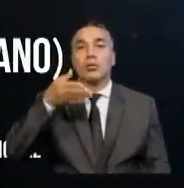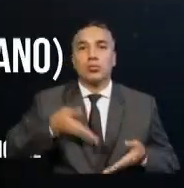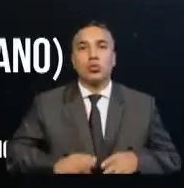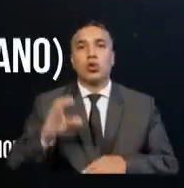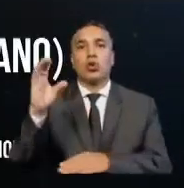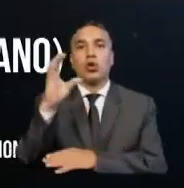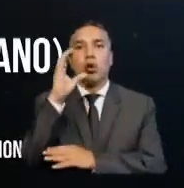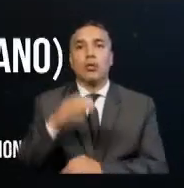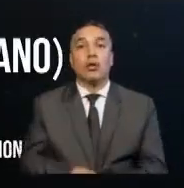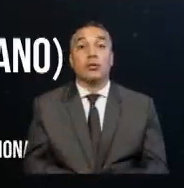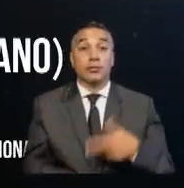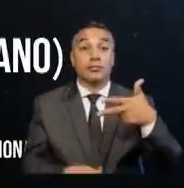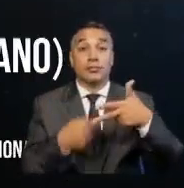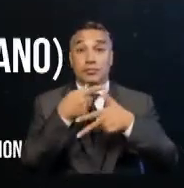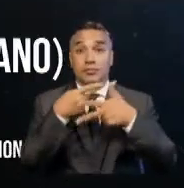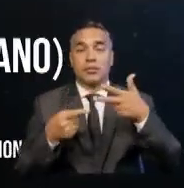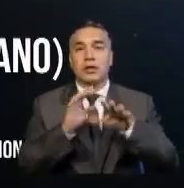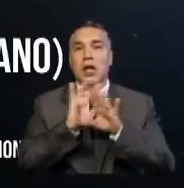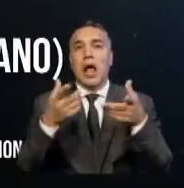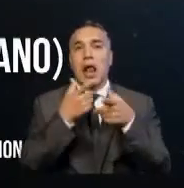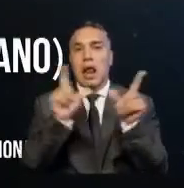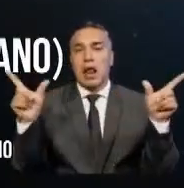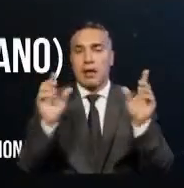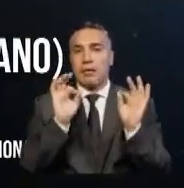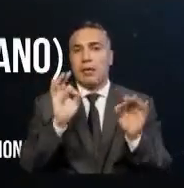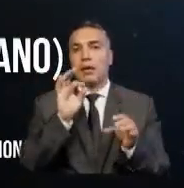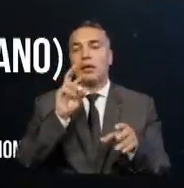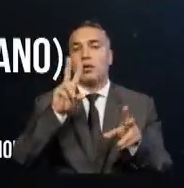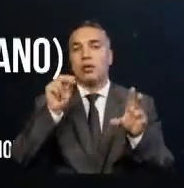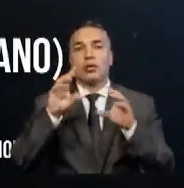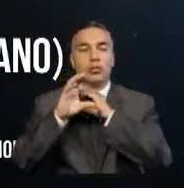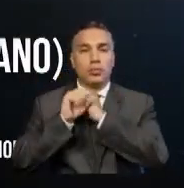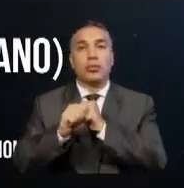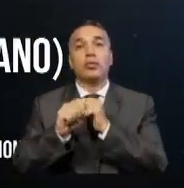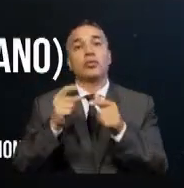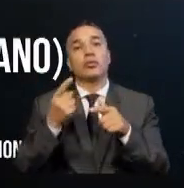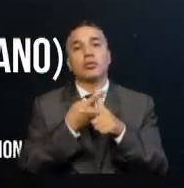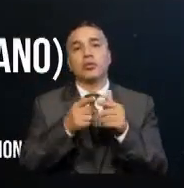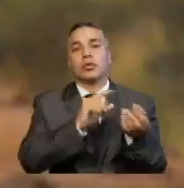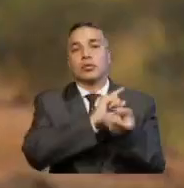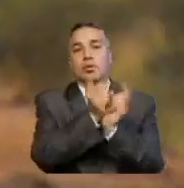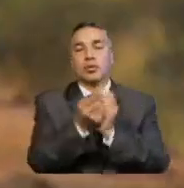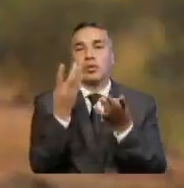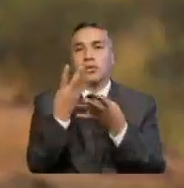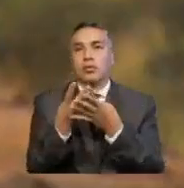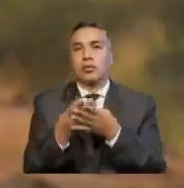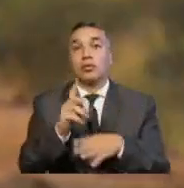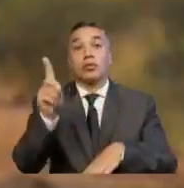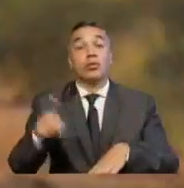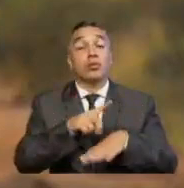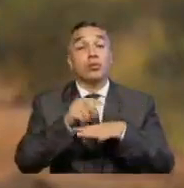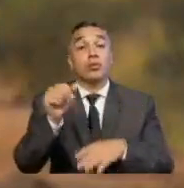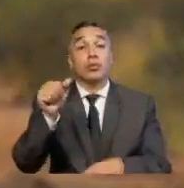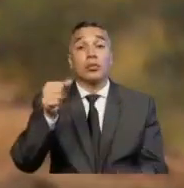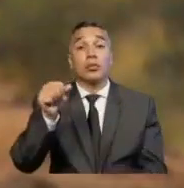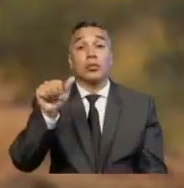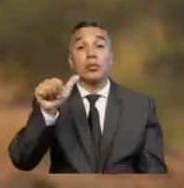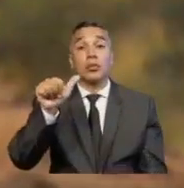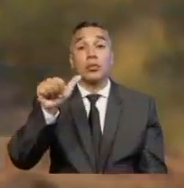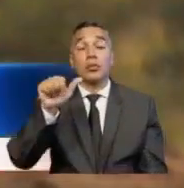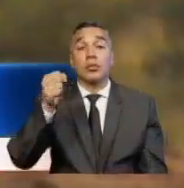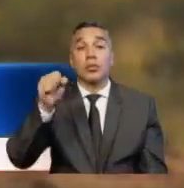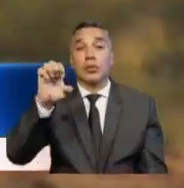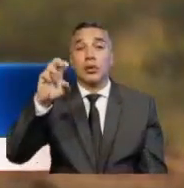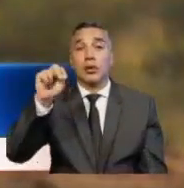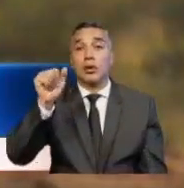colombiana. Los 3 ya están fuera de peligro y fueron trasladados a otra cárcel. El director del SNAI también indicó